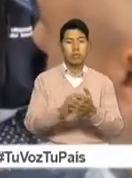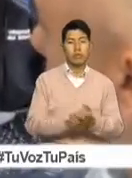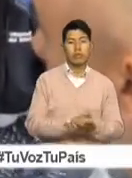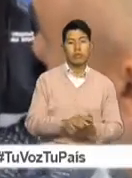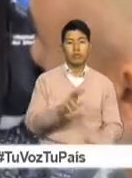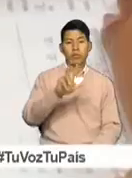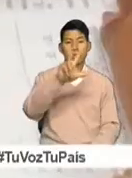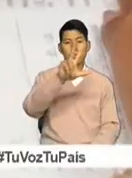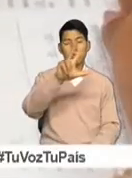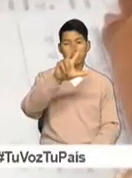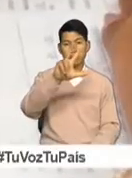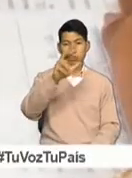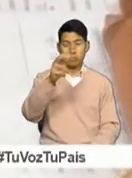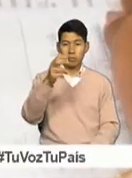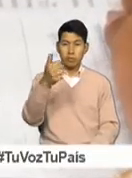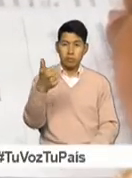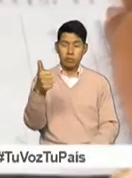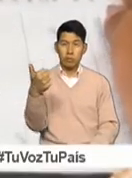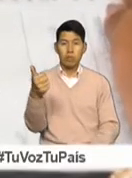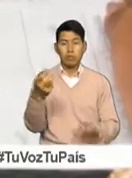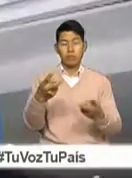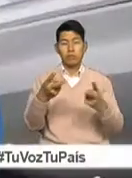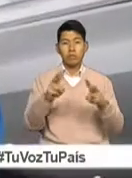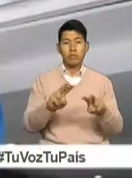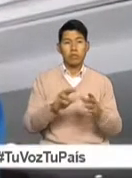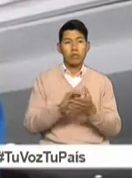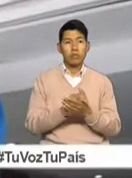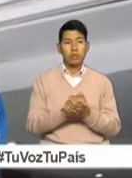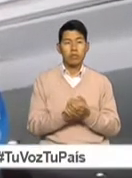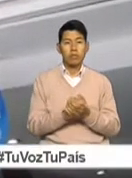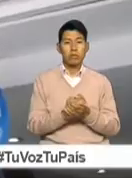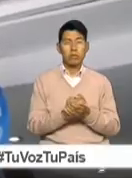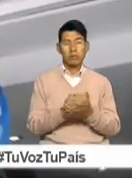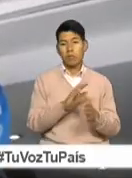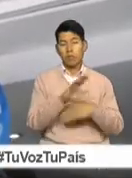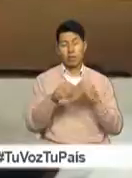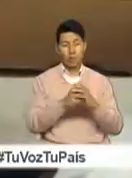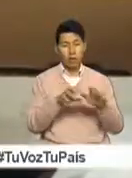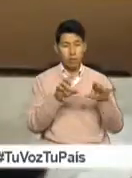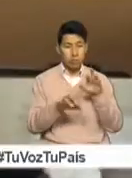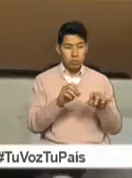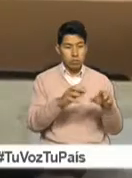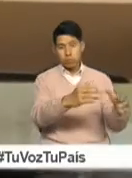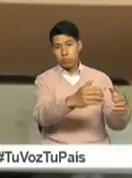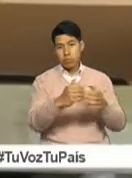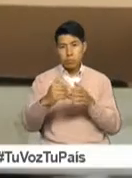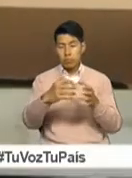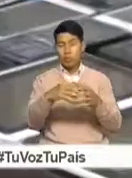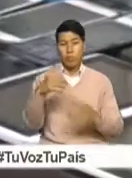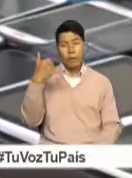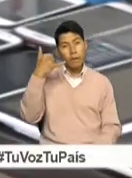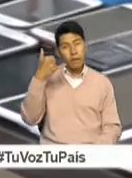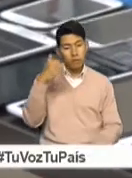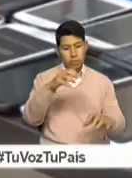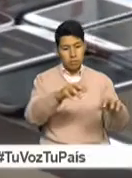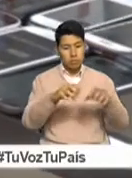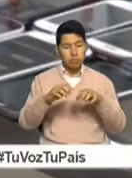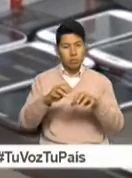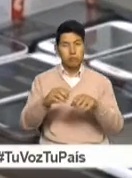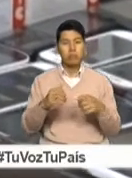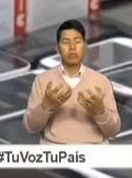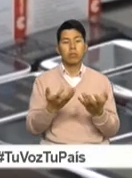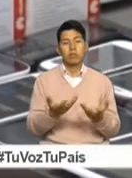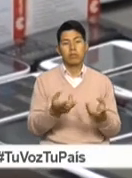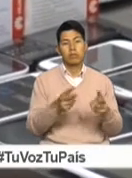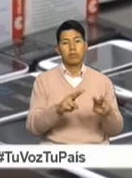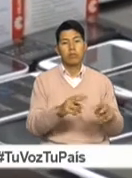locales comerciales en los cuales se incautaron varios teléfonos y computadoras que no fueron debidamente justificadas como resultado de